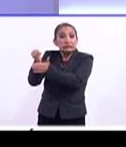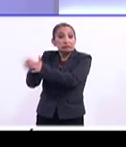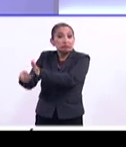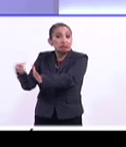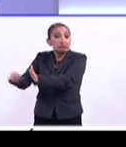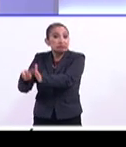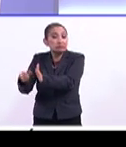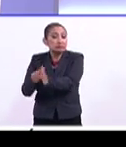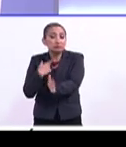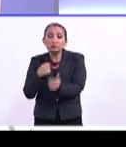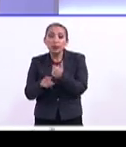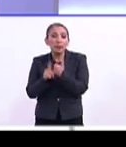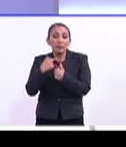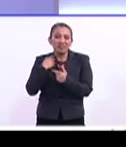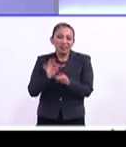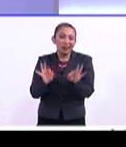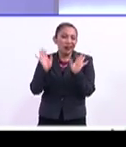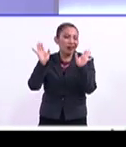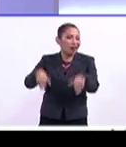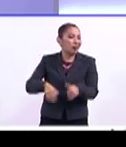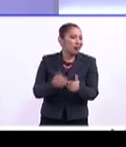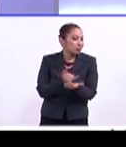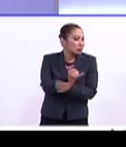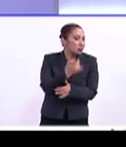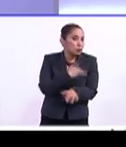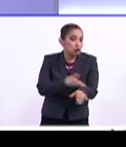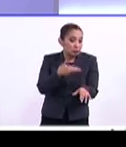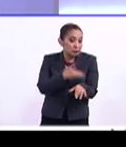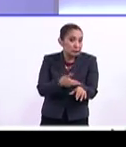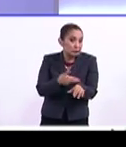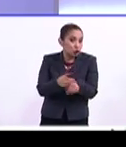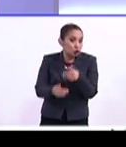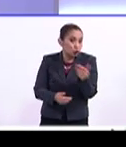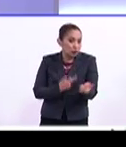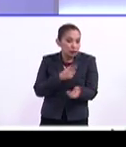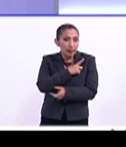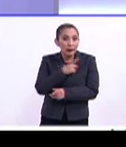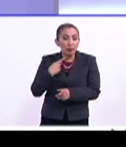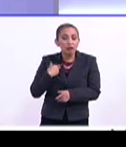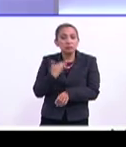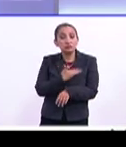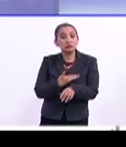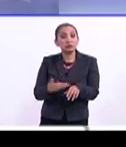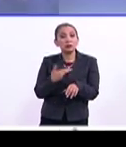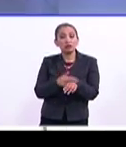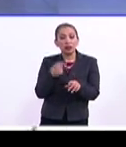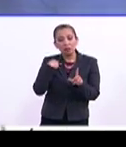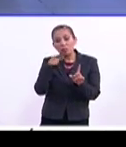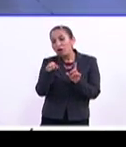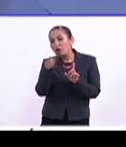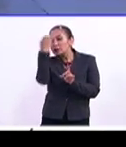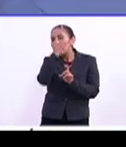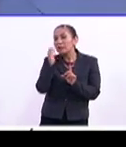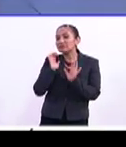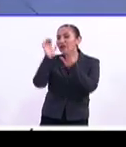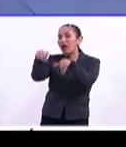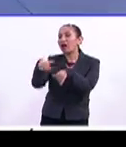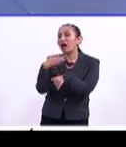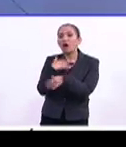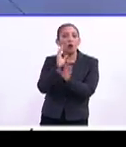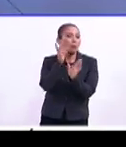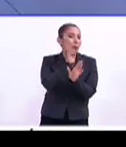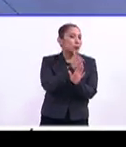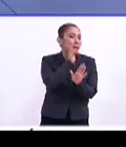decisión y el problema es que a veces no le damos la importancia a este proceso. Queremos resolver solamente a través de un examen vocacional,